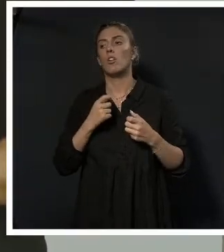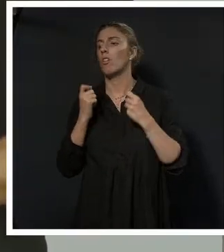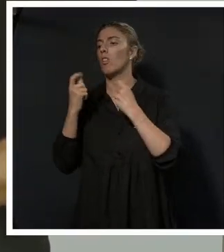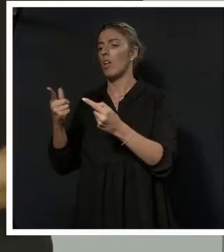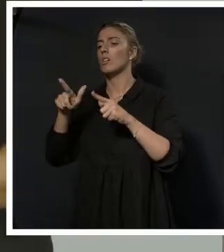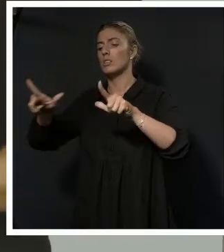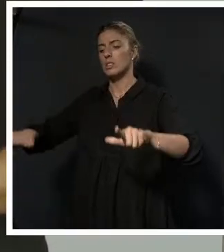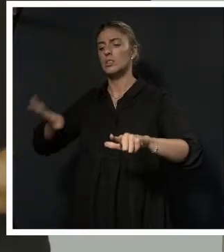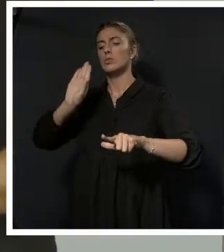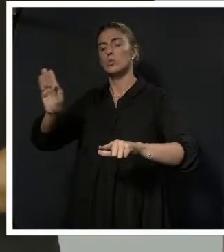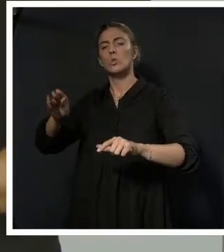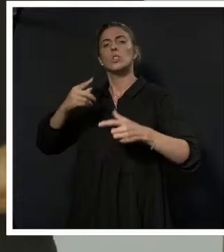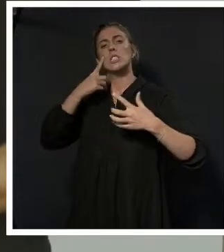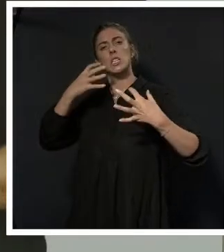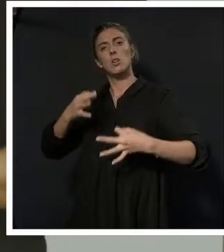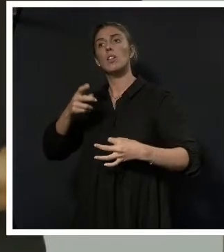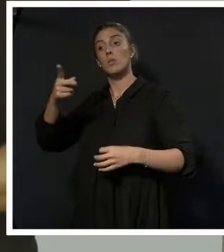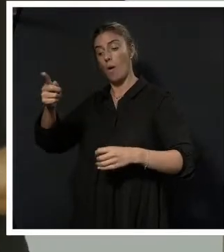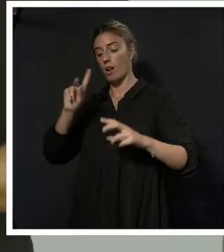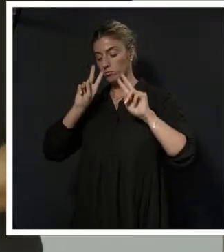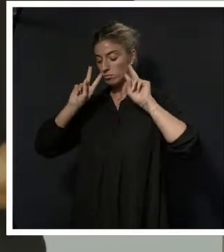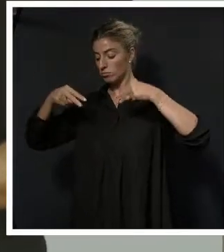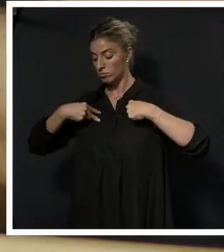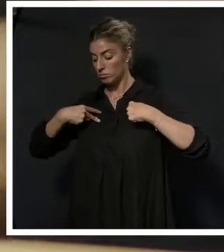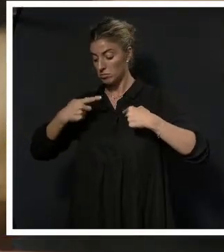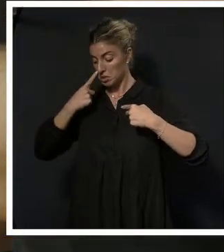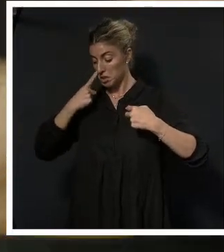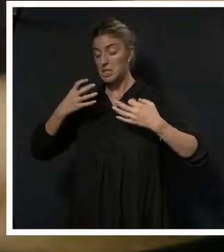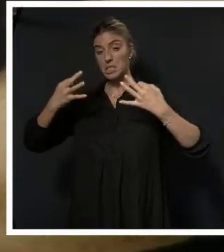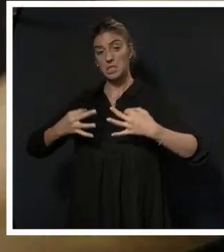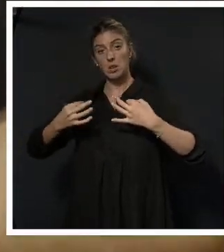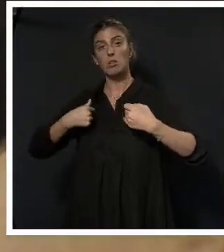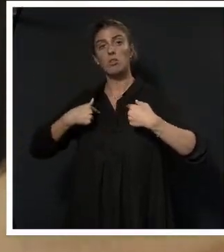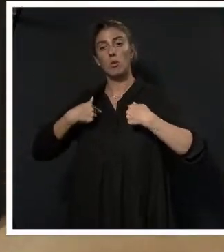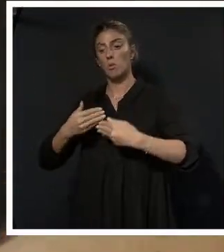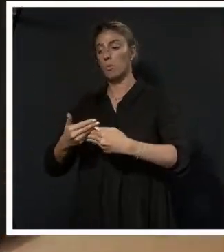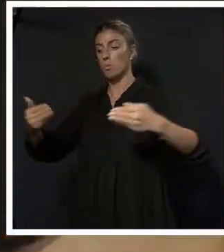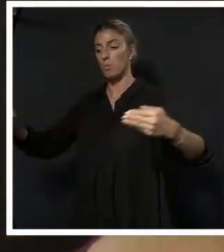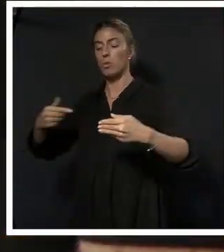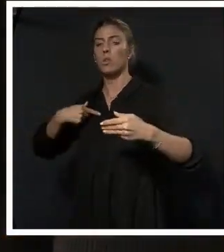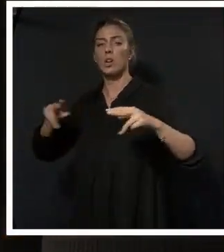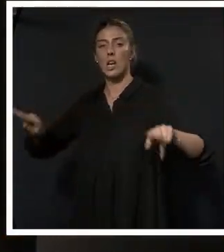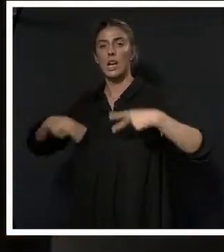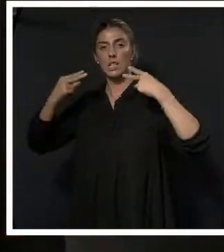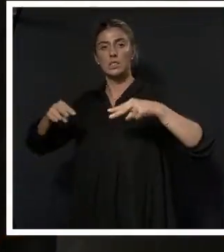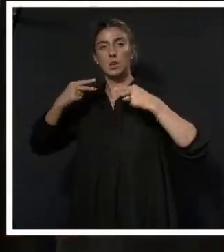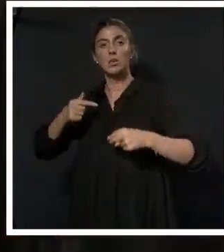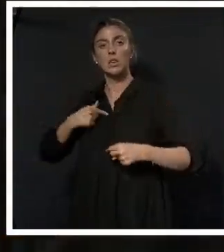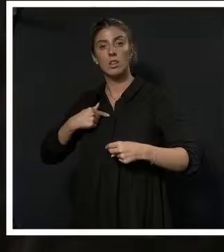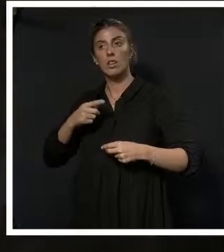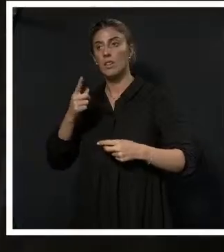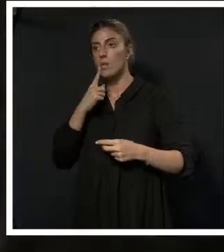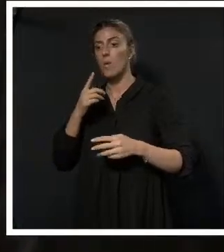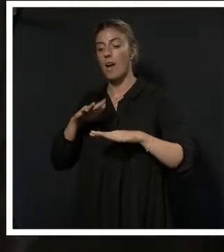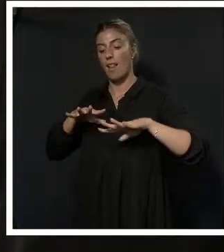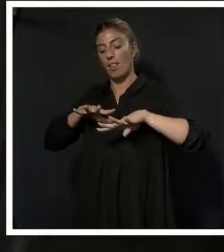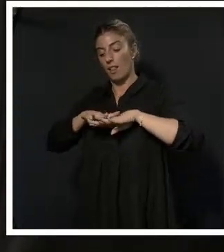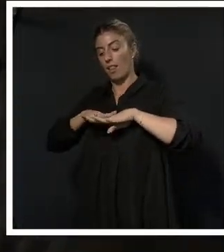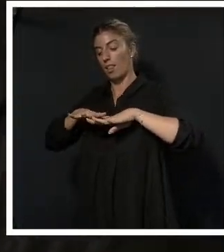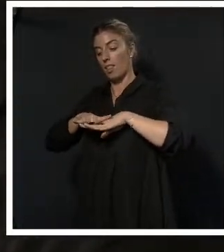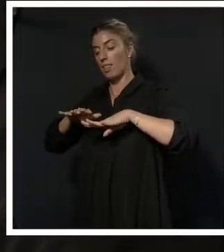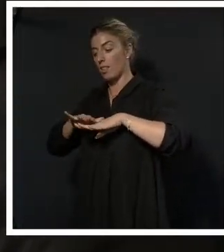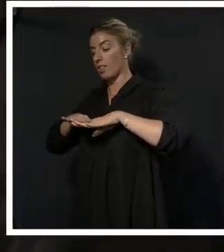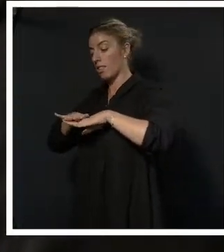y a su seguridad de para que odia de mañana en las mesas abra con su restaurante unas otras dejamos estas redes